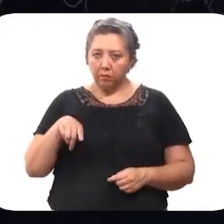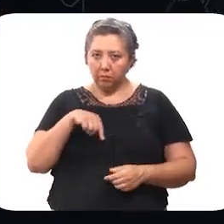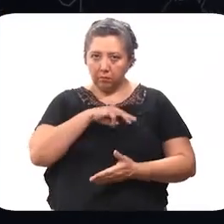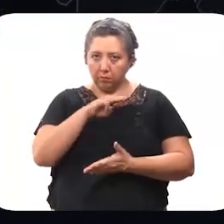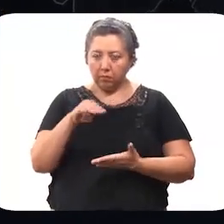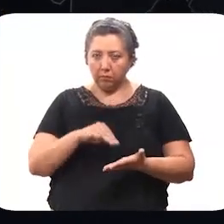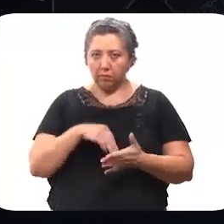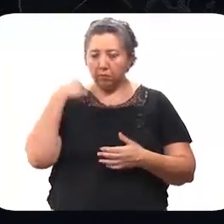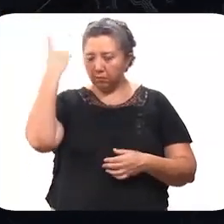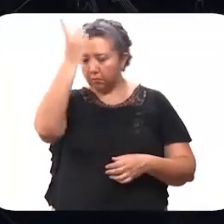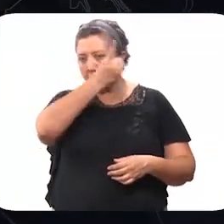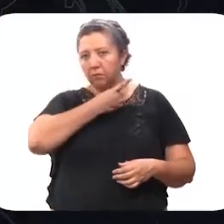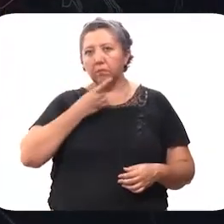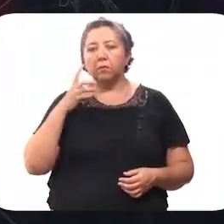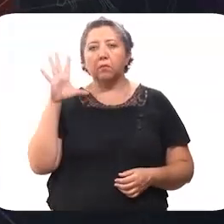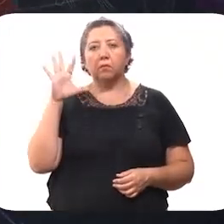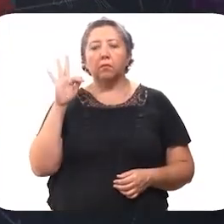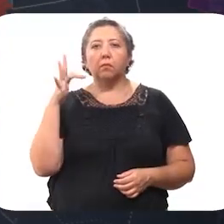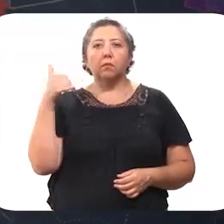se han diagnosticado